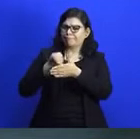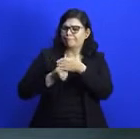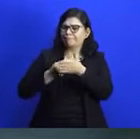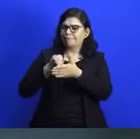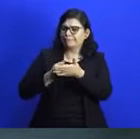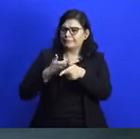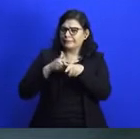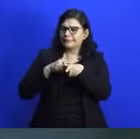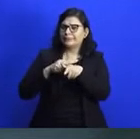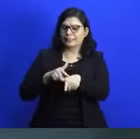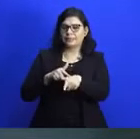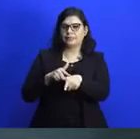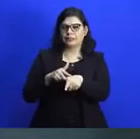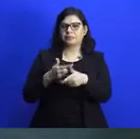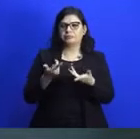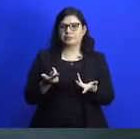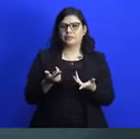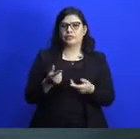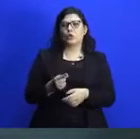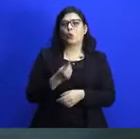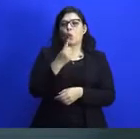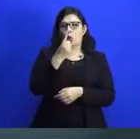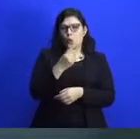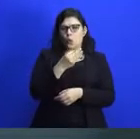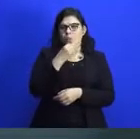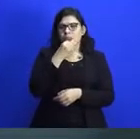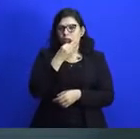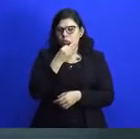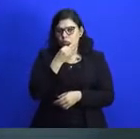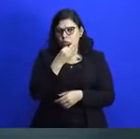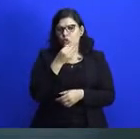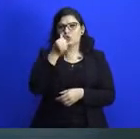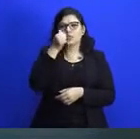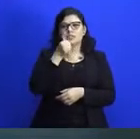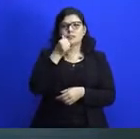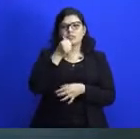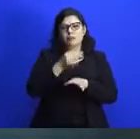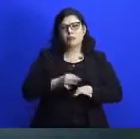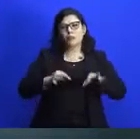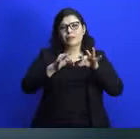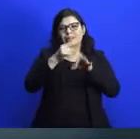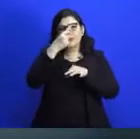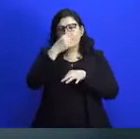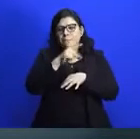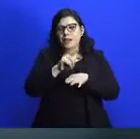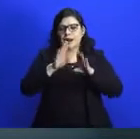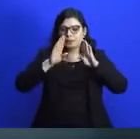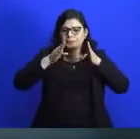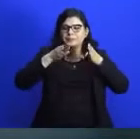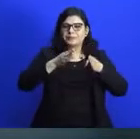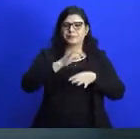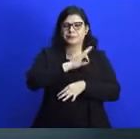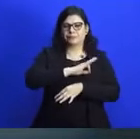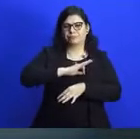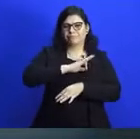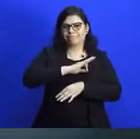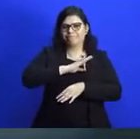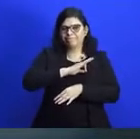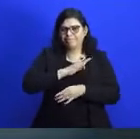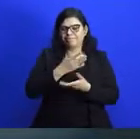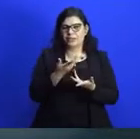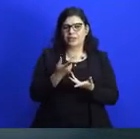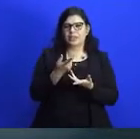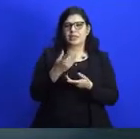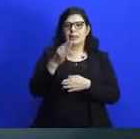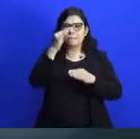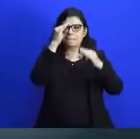como siempre hacemos, un minuto de reconocimiento, de felicitación, de agradecimiento y todo el resto del día para tratar de ver cómo